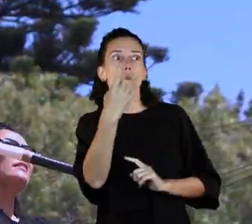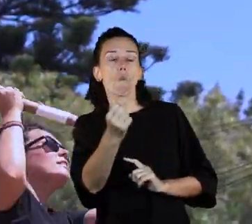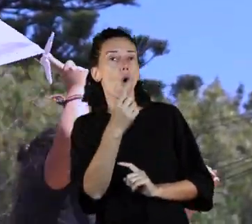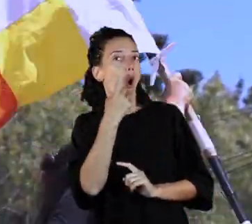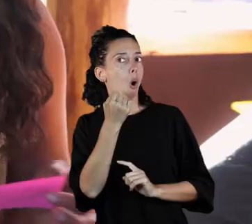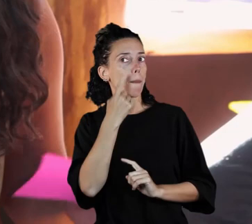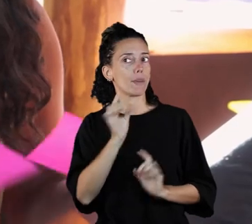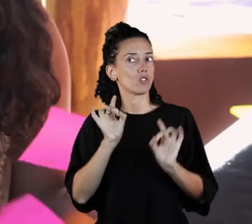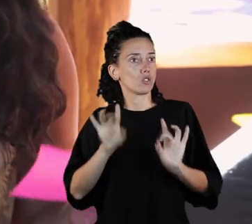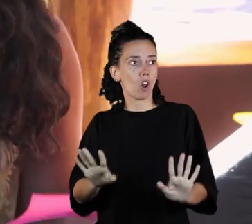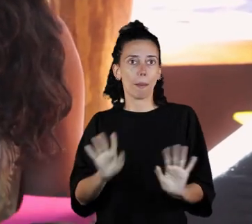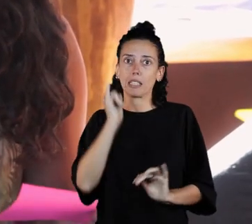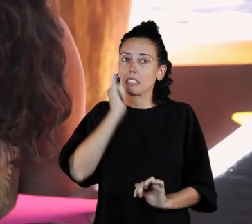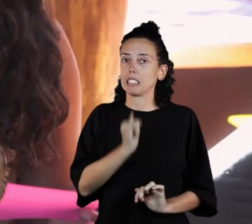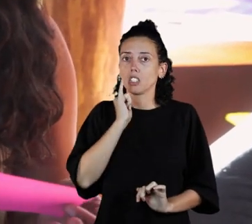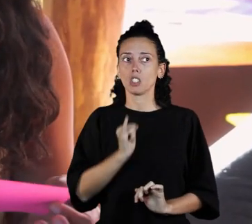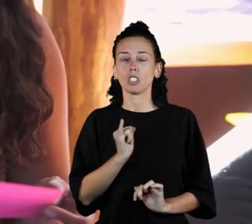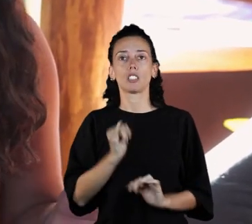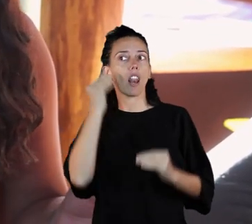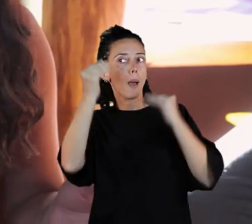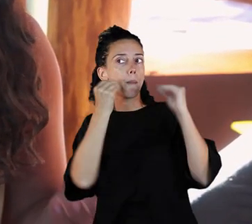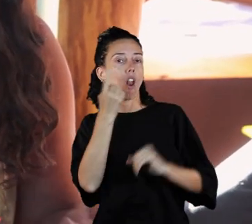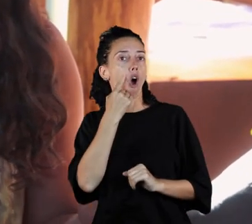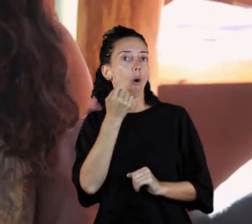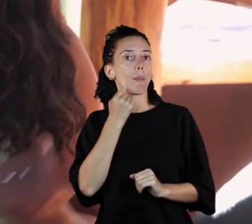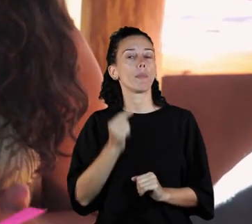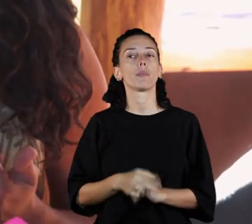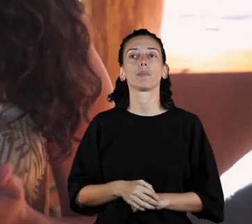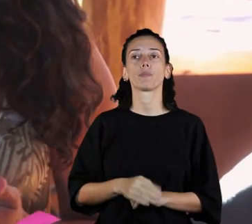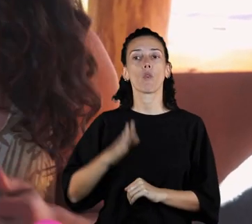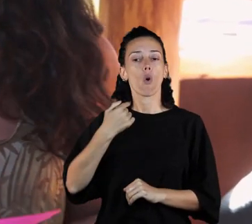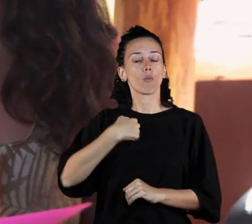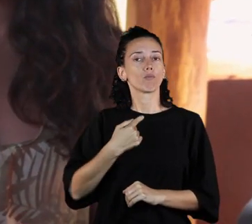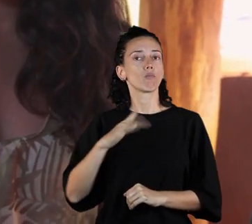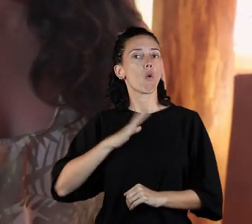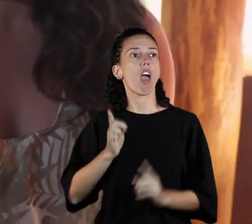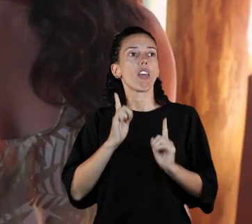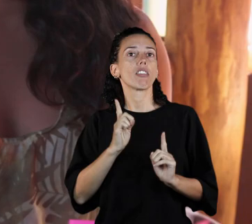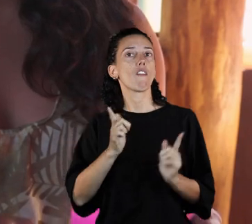hombres, sí, sí o sí. Y que como mujer tengo que esperar que los hombres me atiendan.